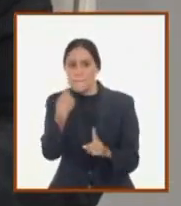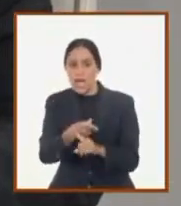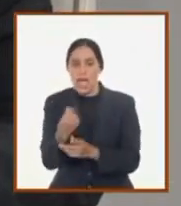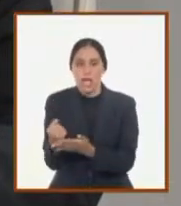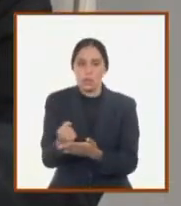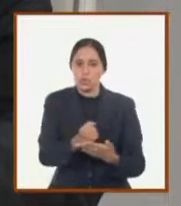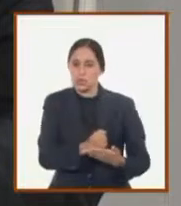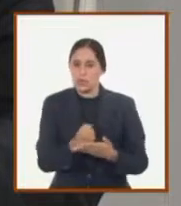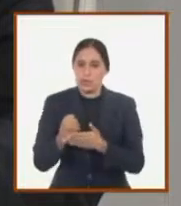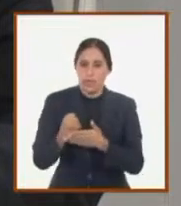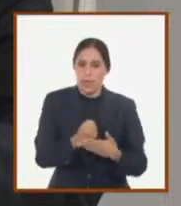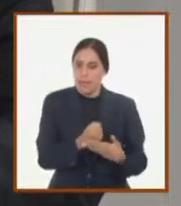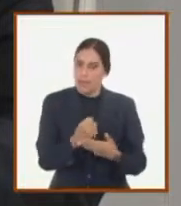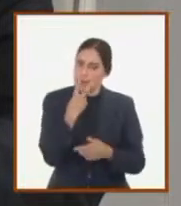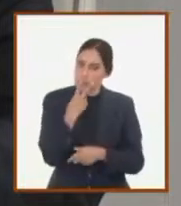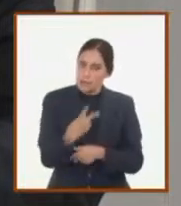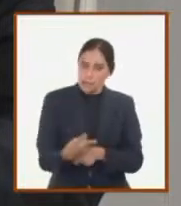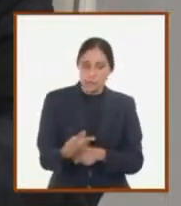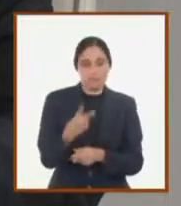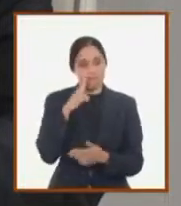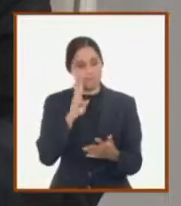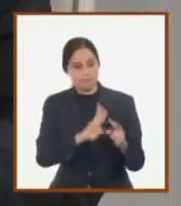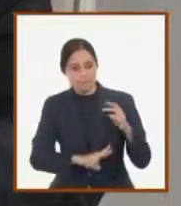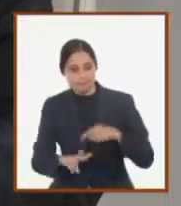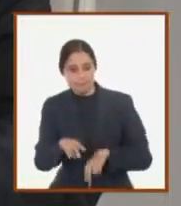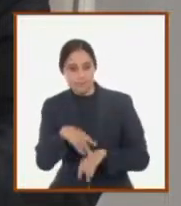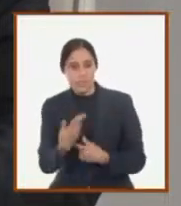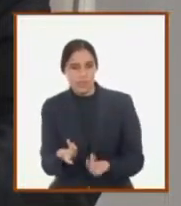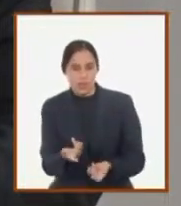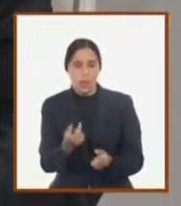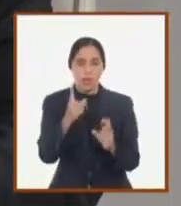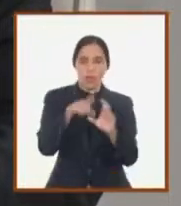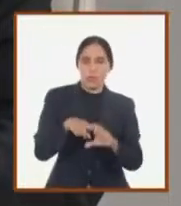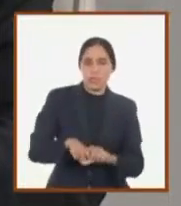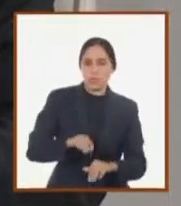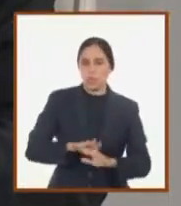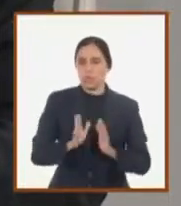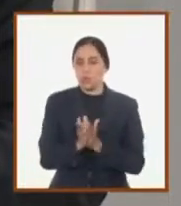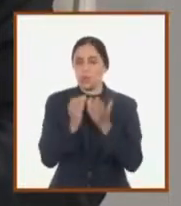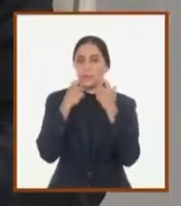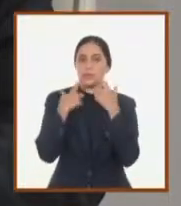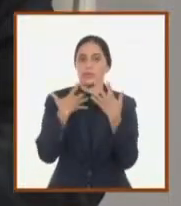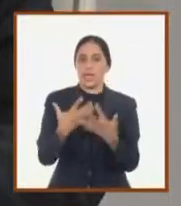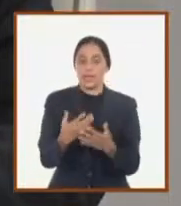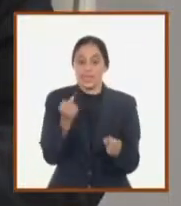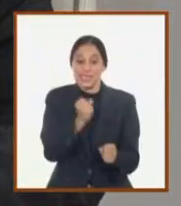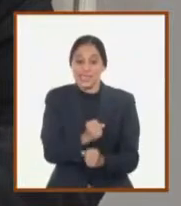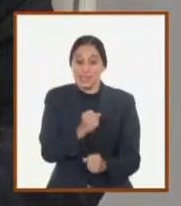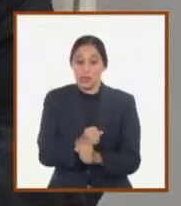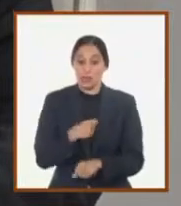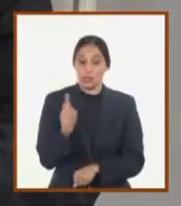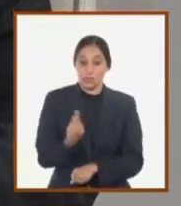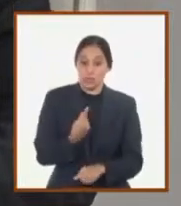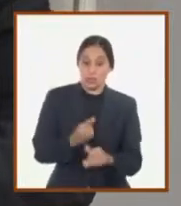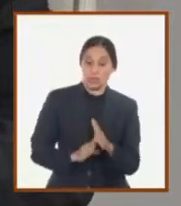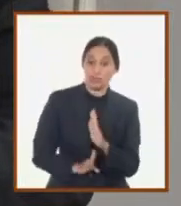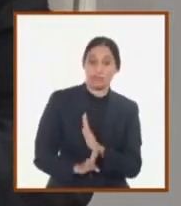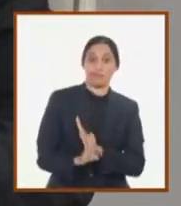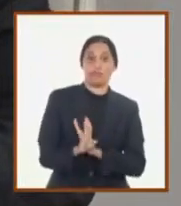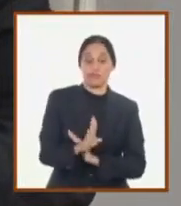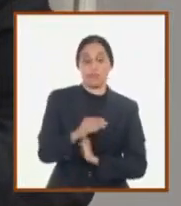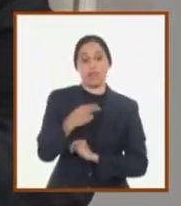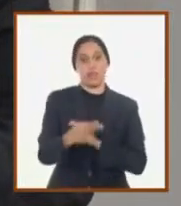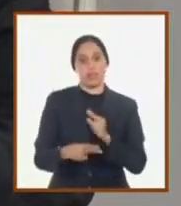asesoría en la revisión incluso de contenidos de guiones para el trabajo que estamos eh